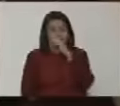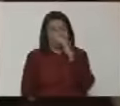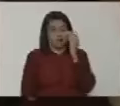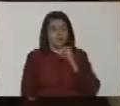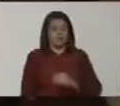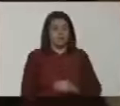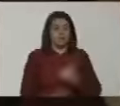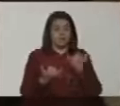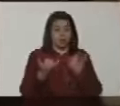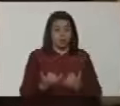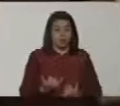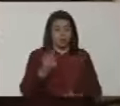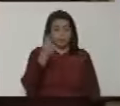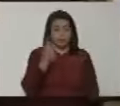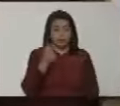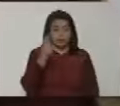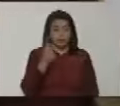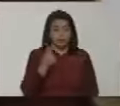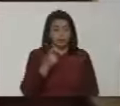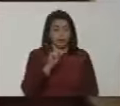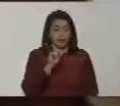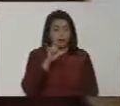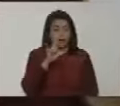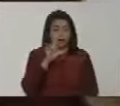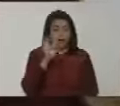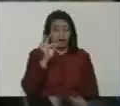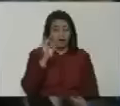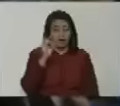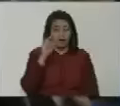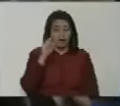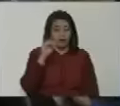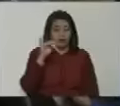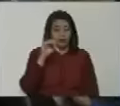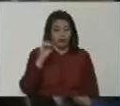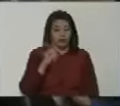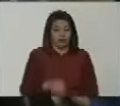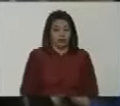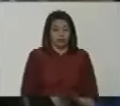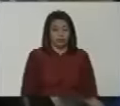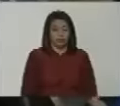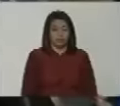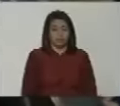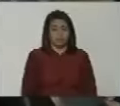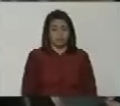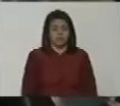Voy a dar el derecho de palabra al diputado Alfonso Campos.